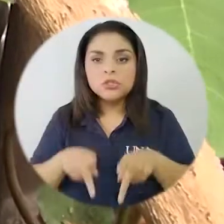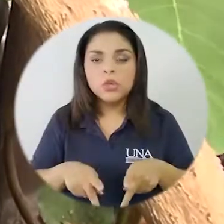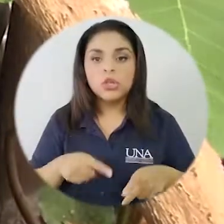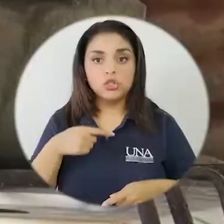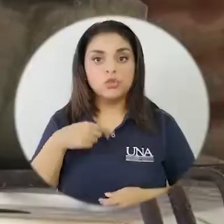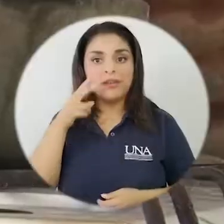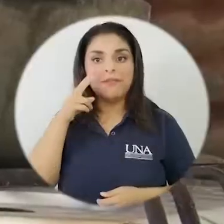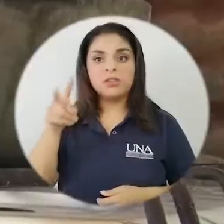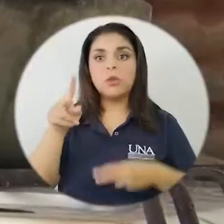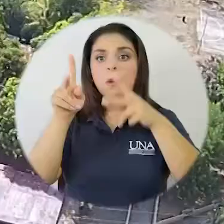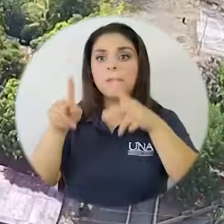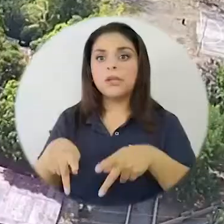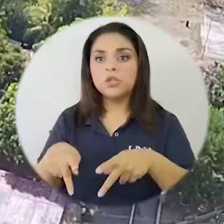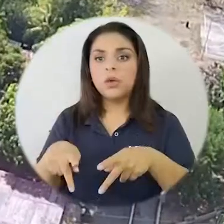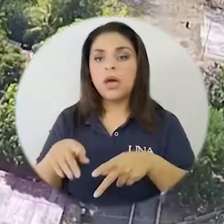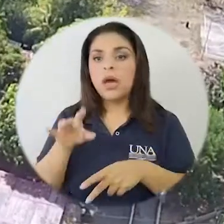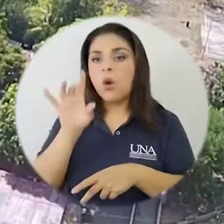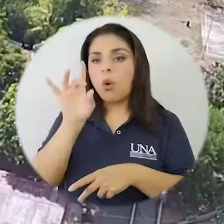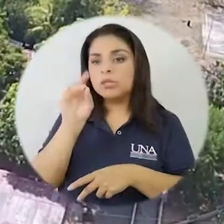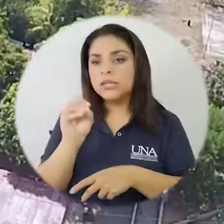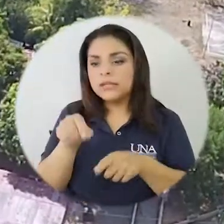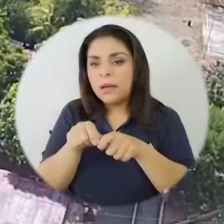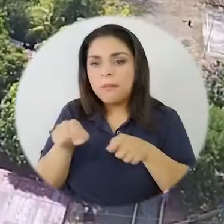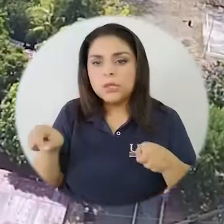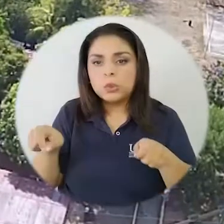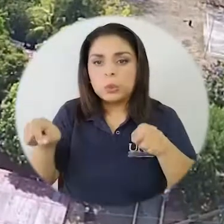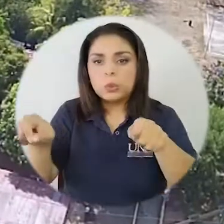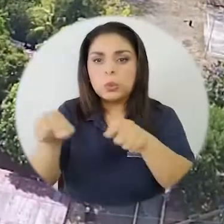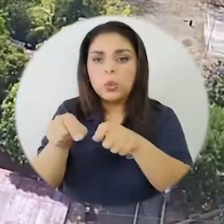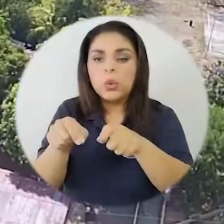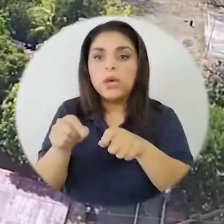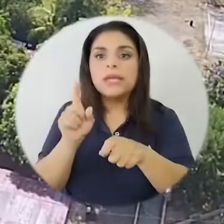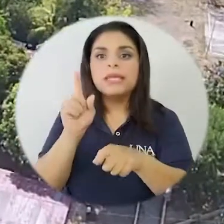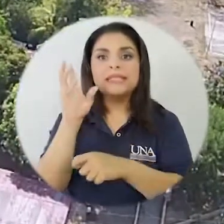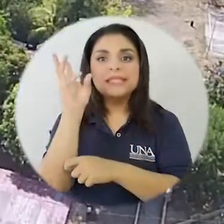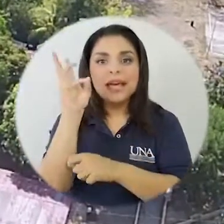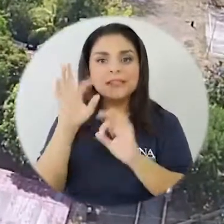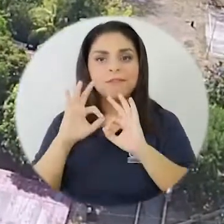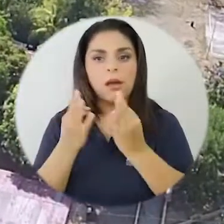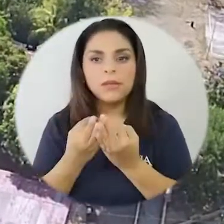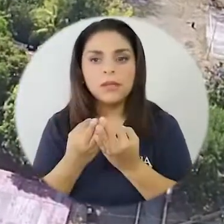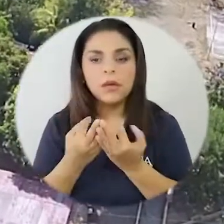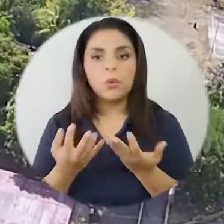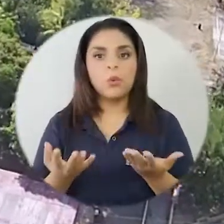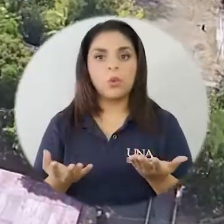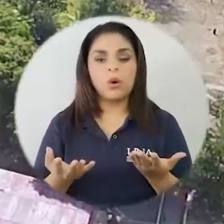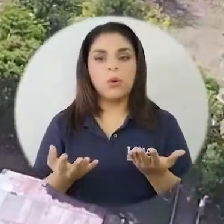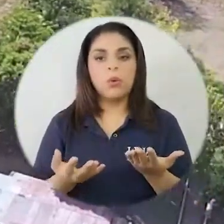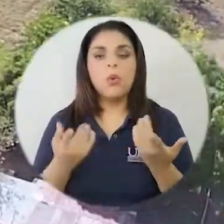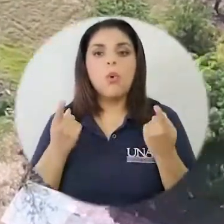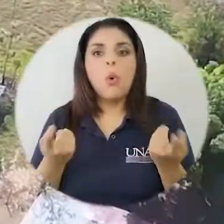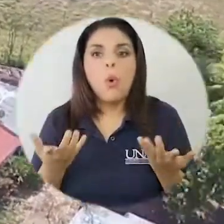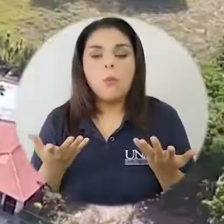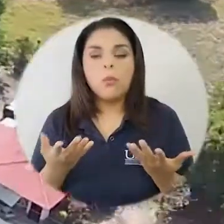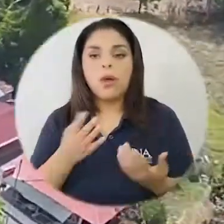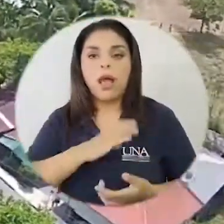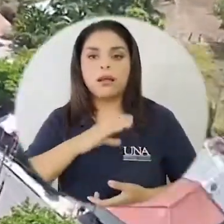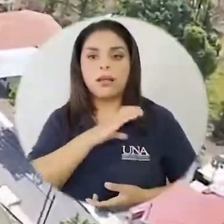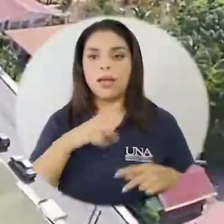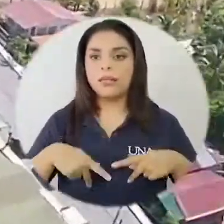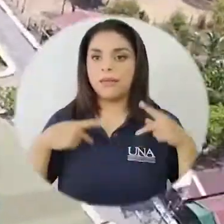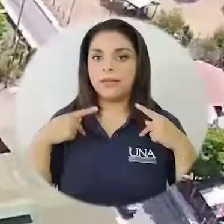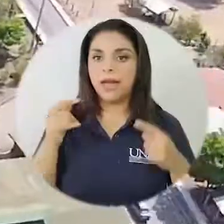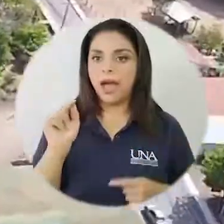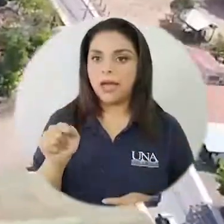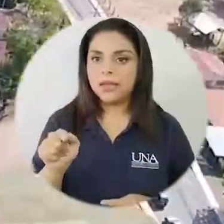familiares en habitaciones de 80 metros cuadrados habiendo 3 familias. Viviendo una familia entre cada cuarto. ¿Qué calidad de vida puede ser esa? ¿Verdad?